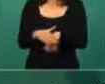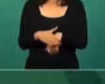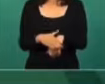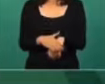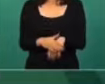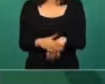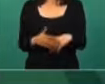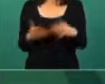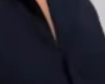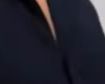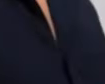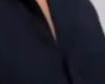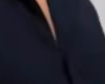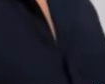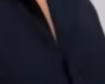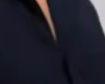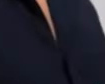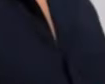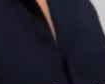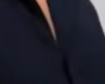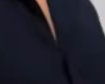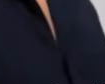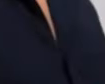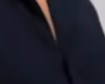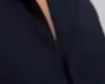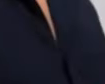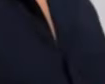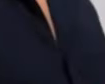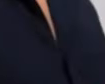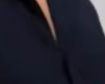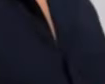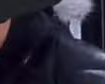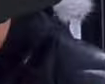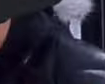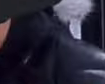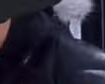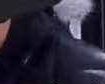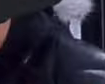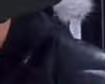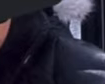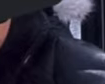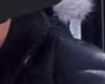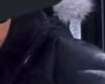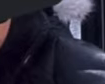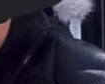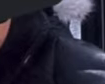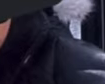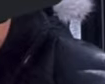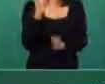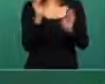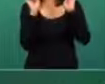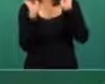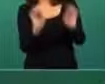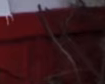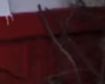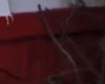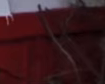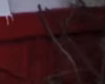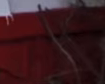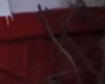lo más que se pueda del dinero, de lo material, el lujo barato, las